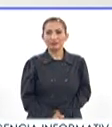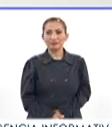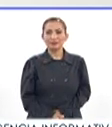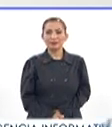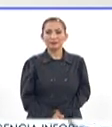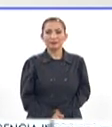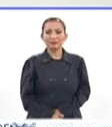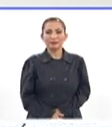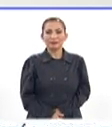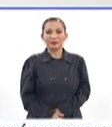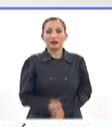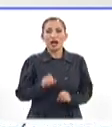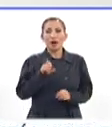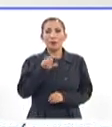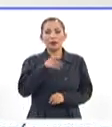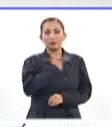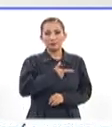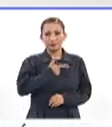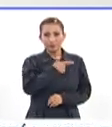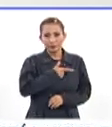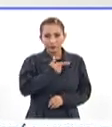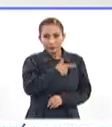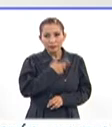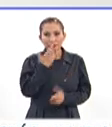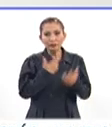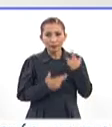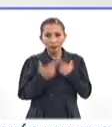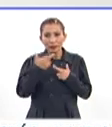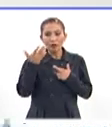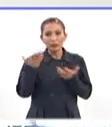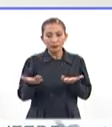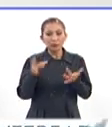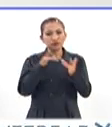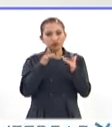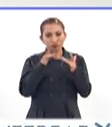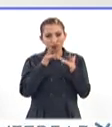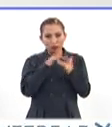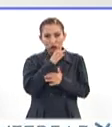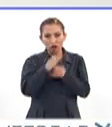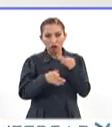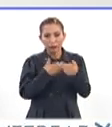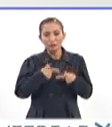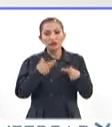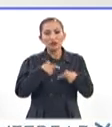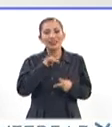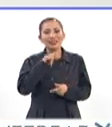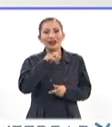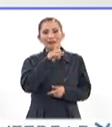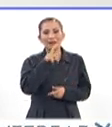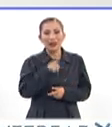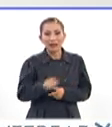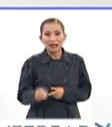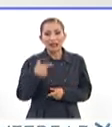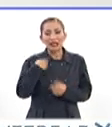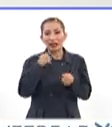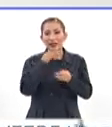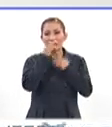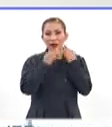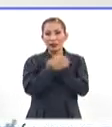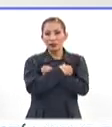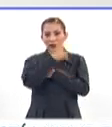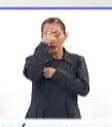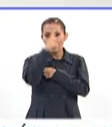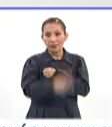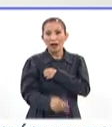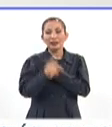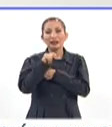Adelante. Así es, Omar, es un placer regresar contigo y bueno, estar con todo el auditorio de Interfaz, de la Agencia Informativa de